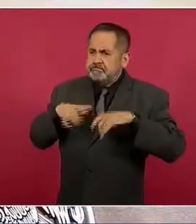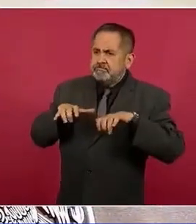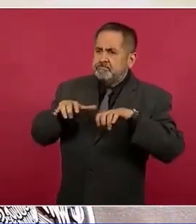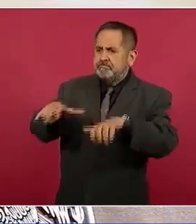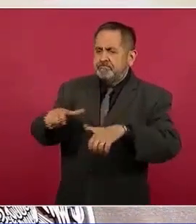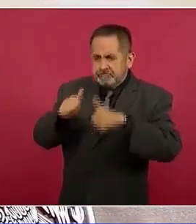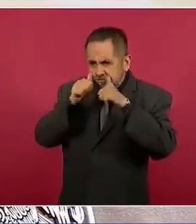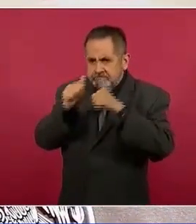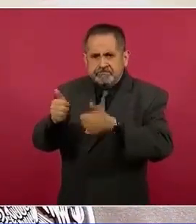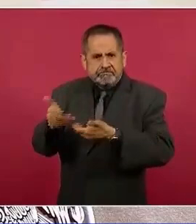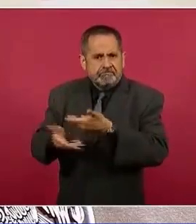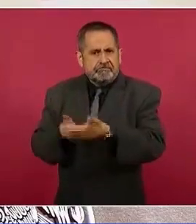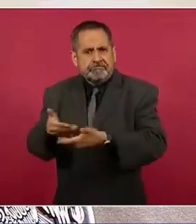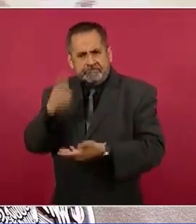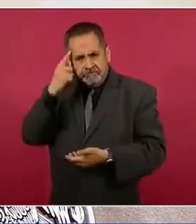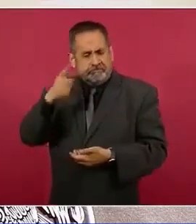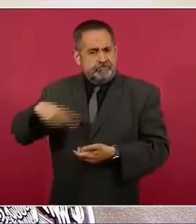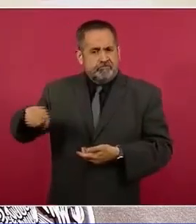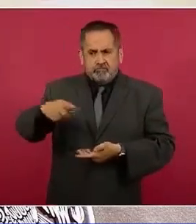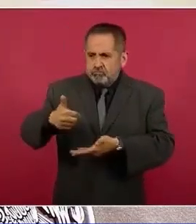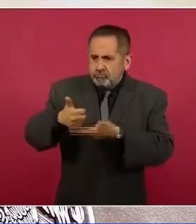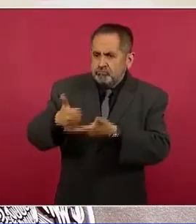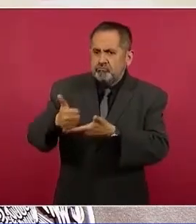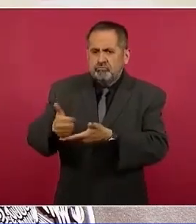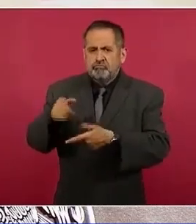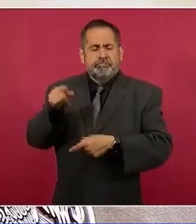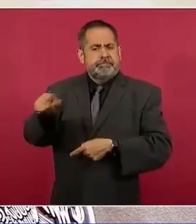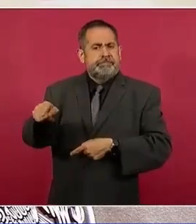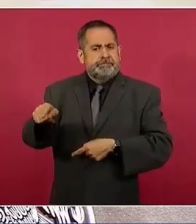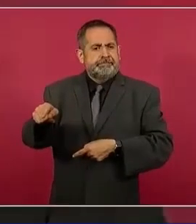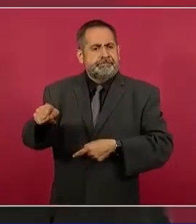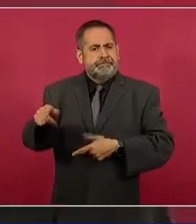de los demás, ayudar